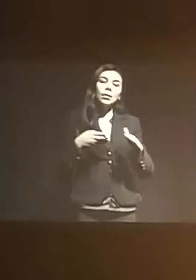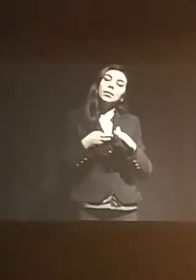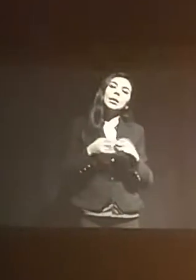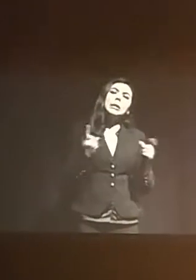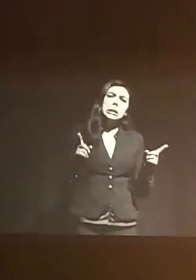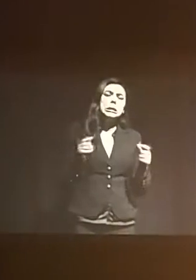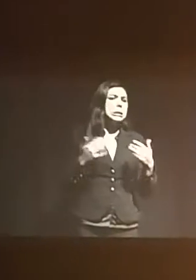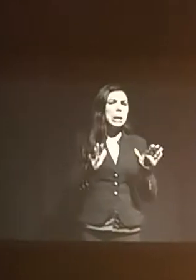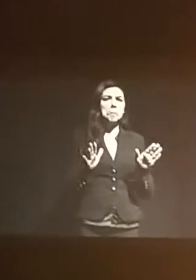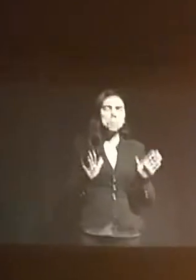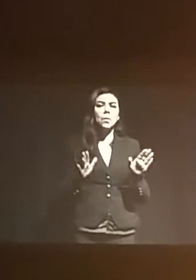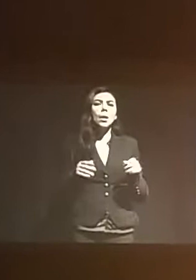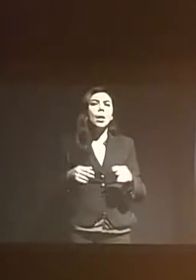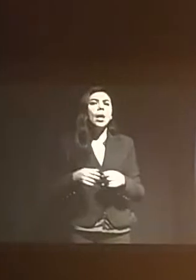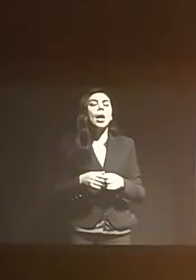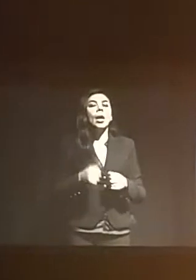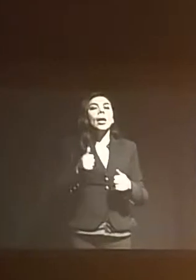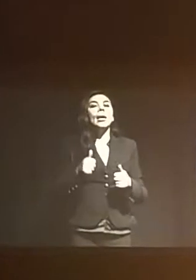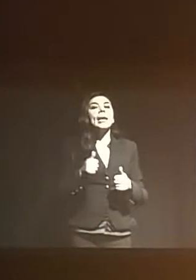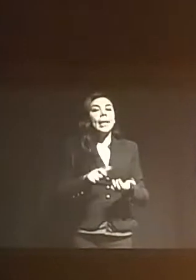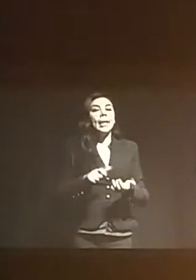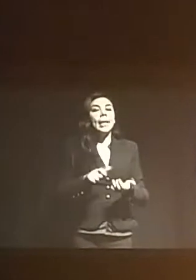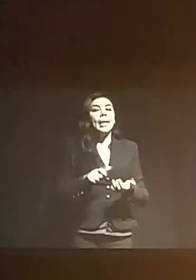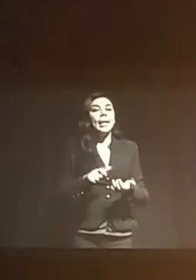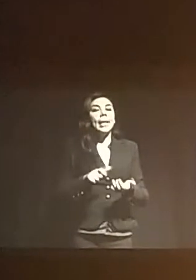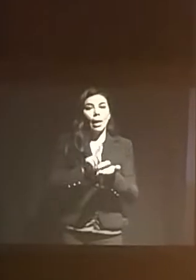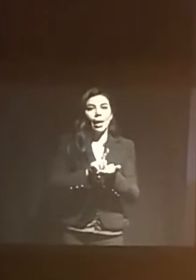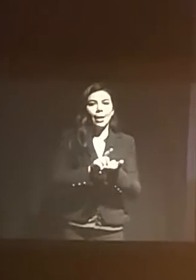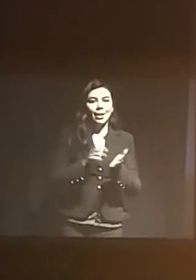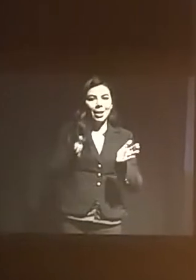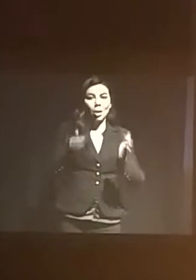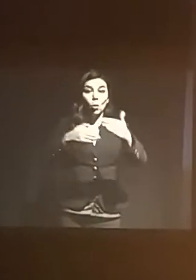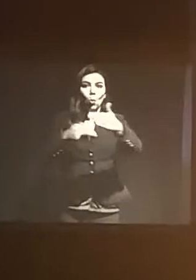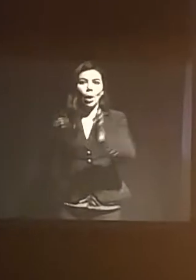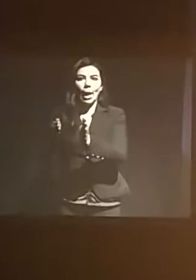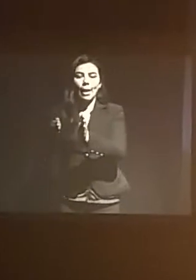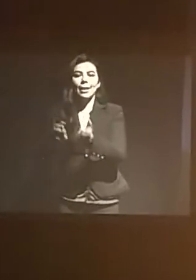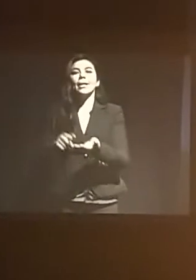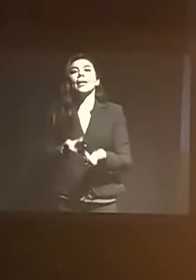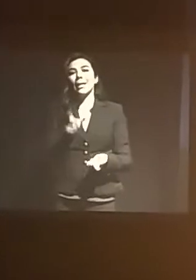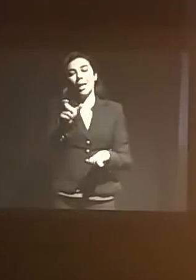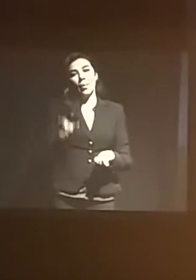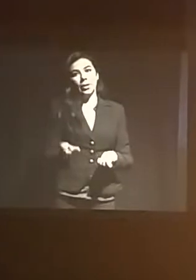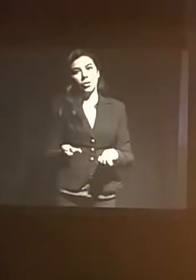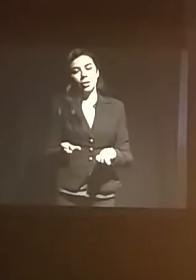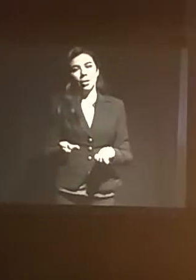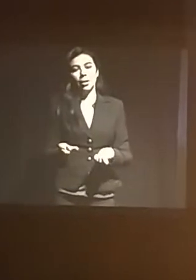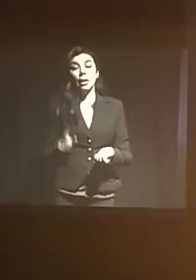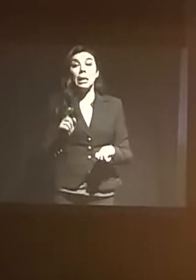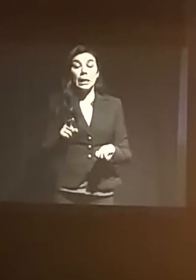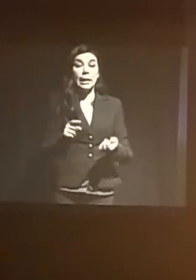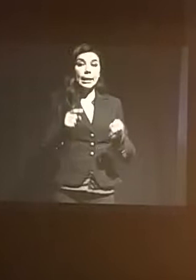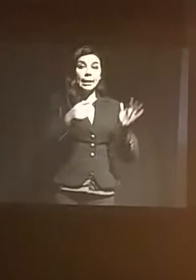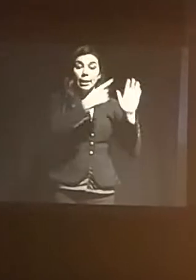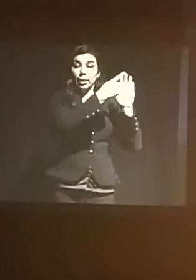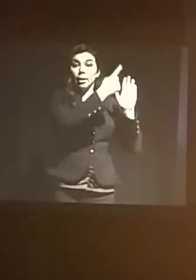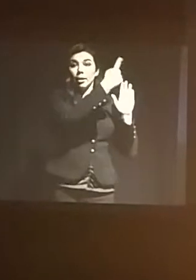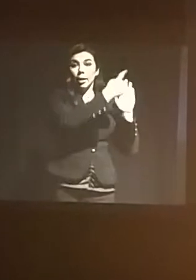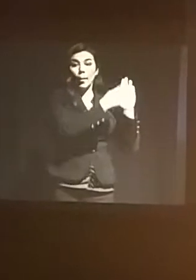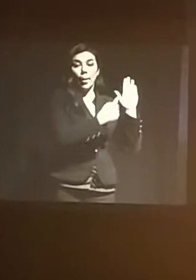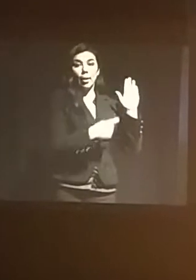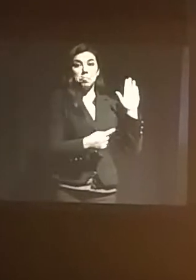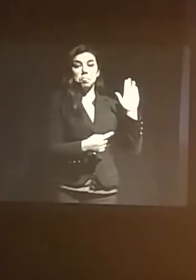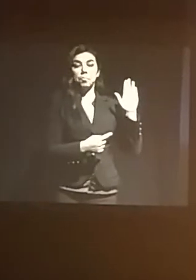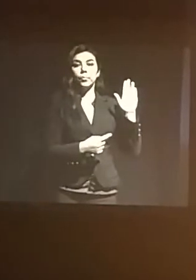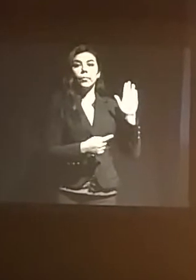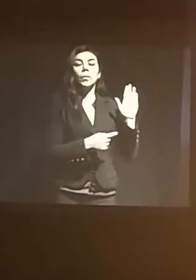Entonces ya a considerar qué es el espacio y la persona. Y en este esquema, que ya lo saco un